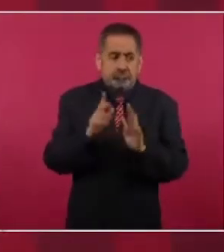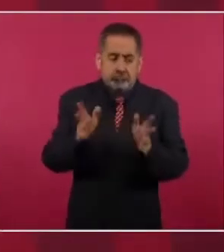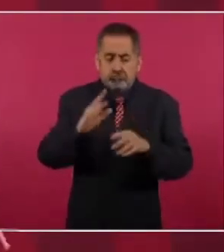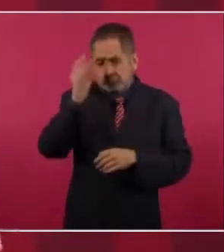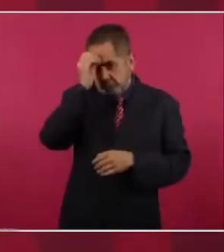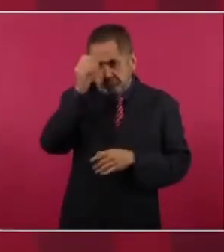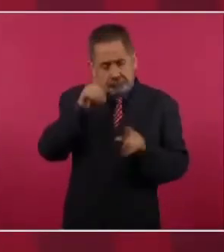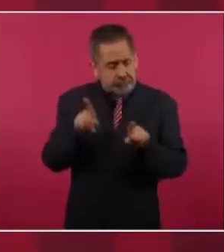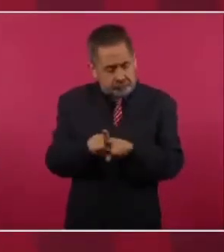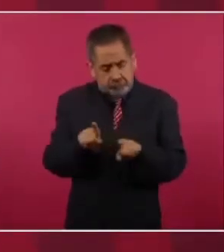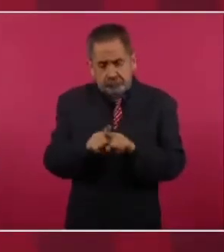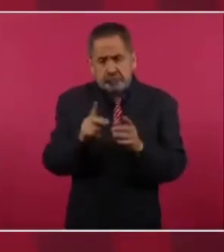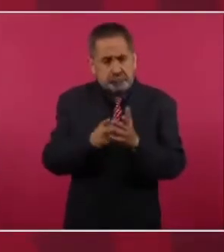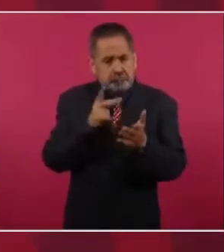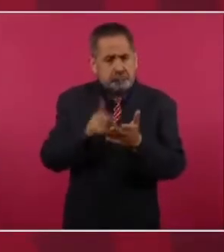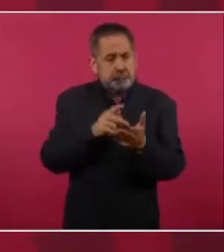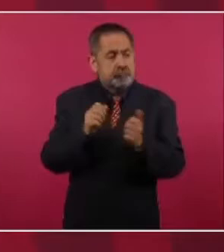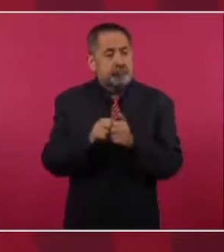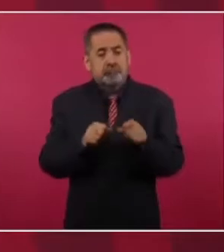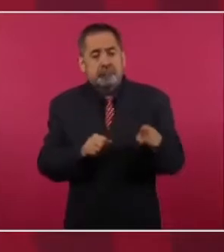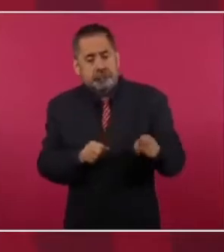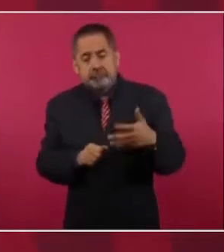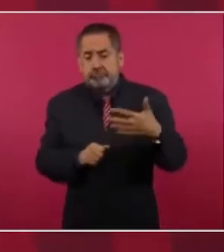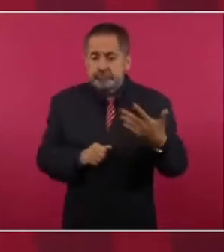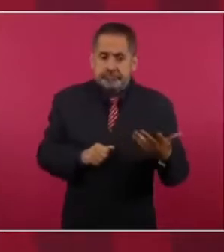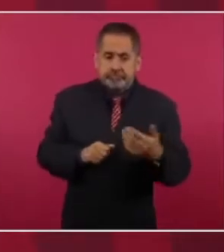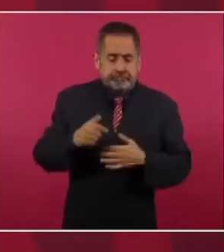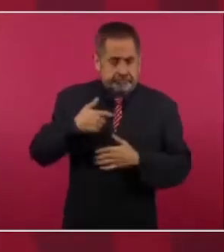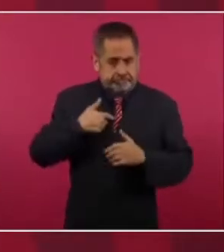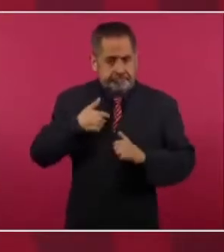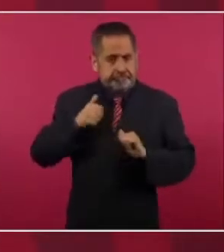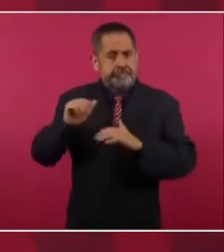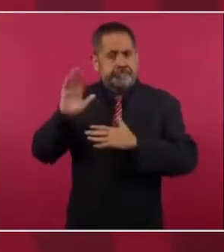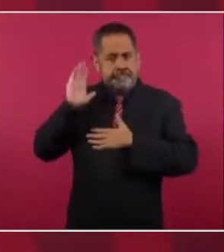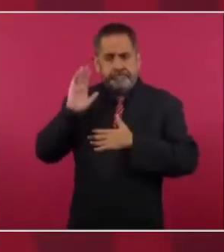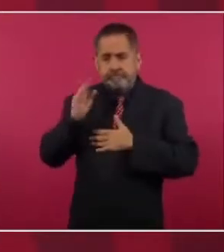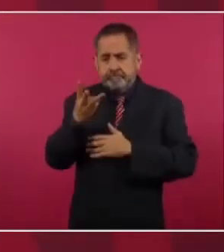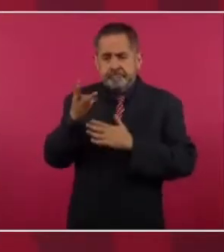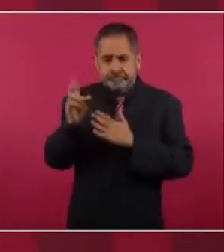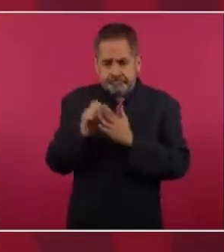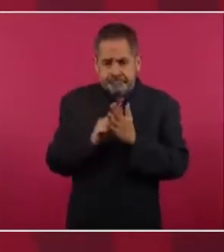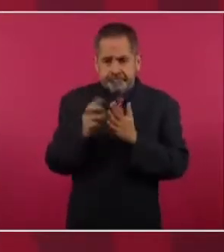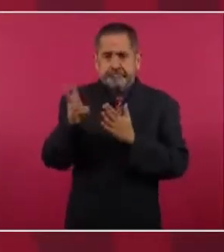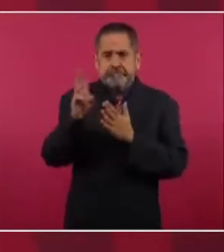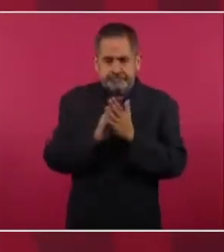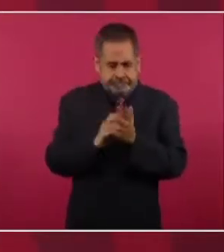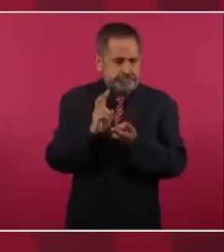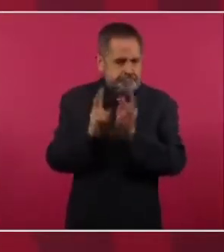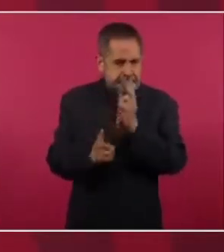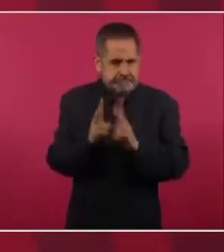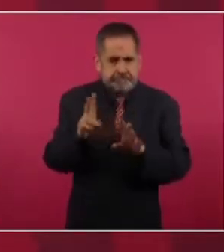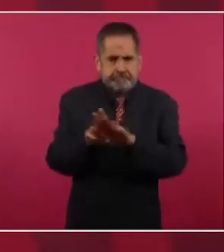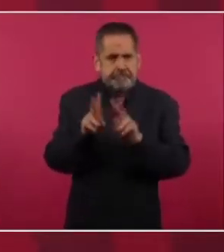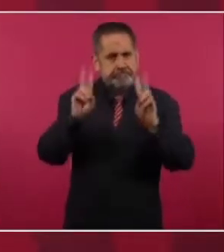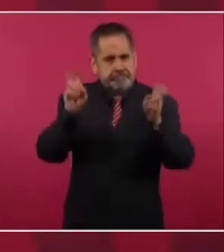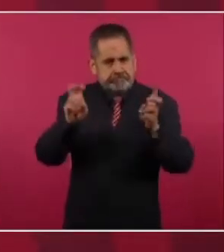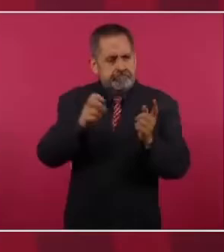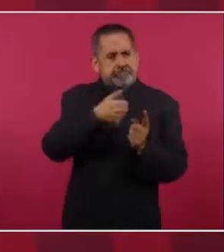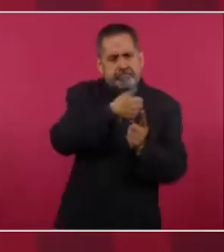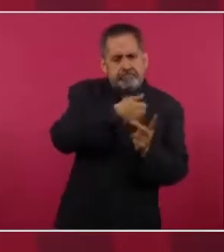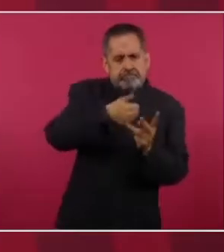opiniones constantes con ellos y de hecho me comprometí que cada 3 meses podíamos hablar ya de temas